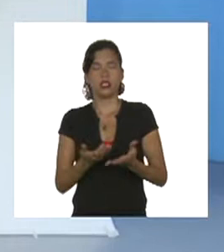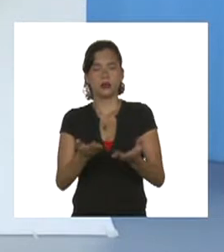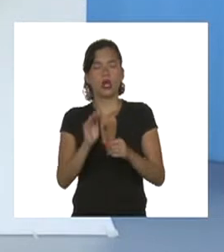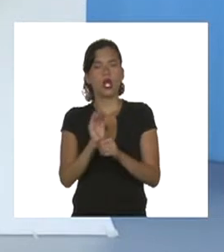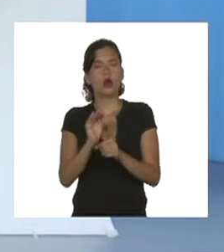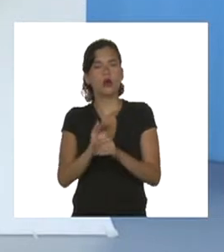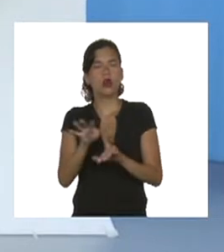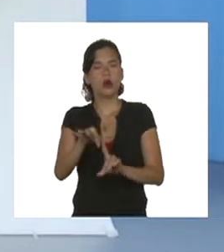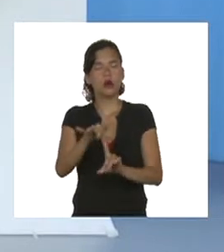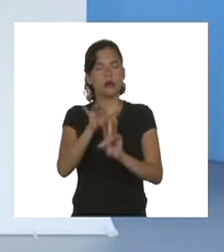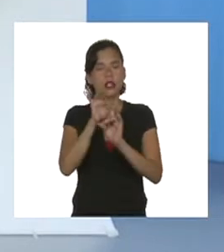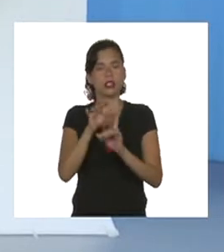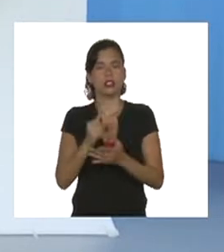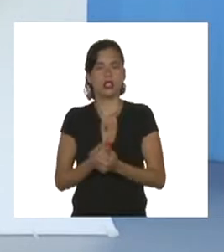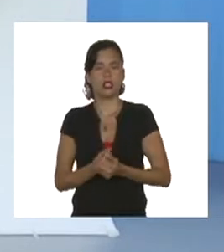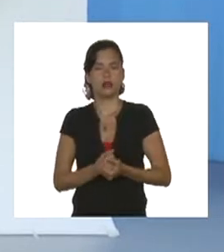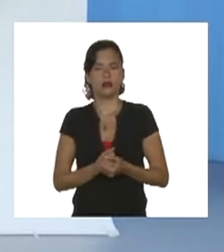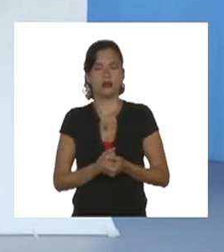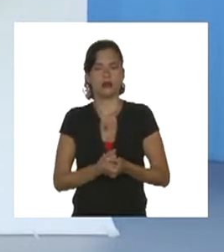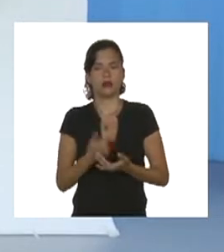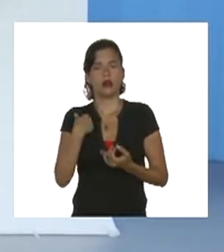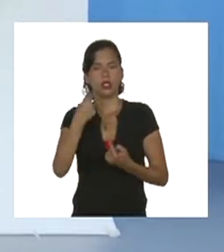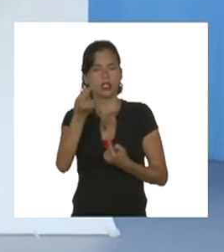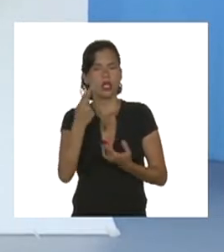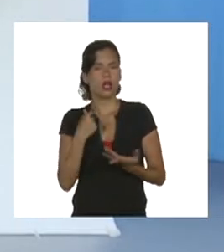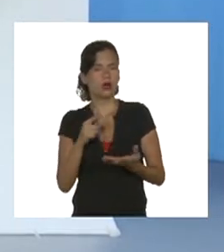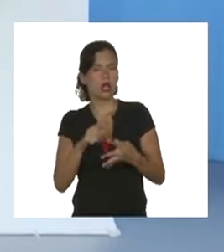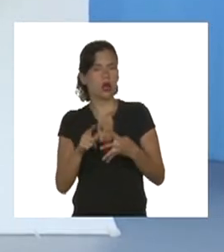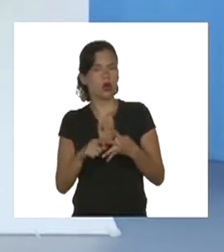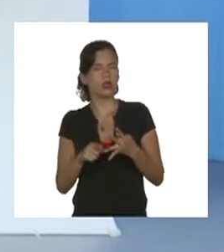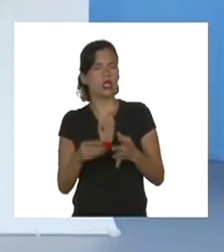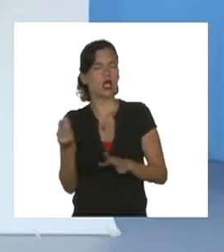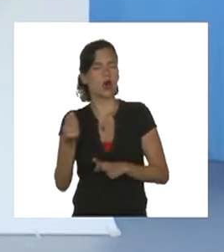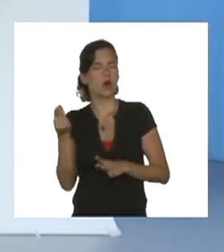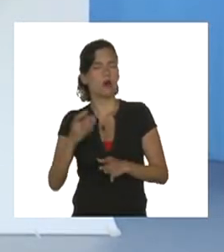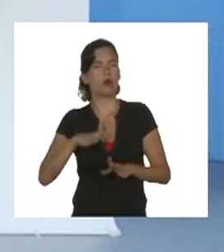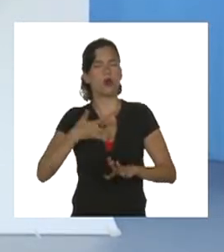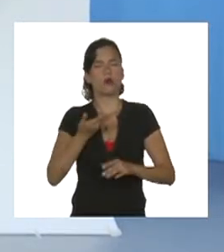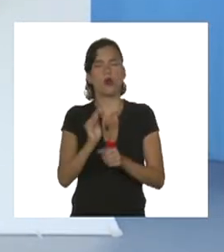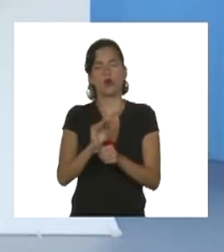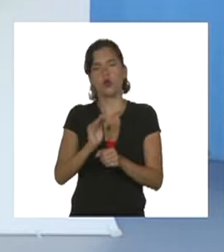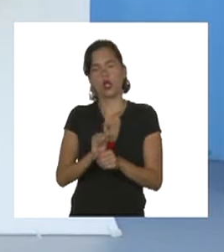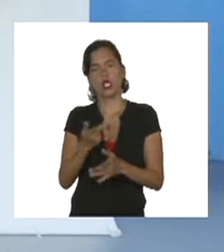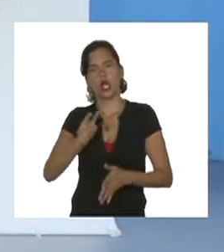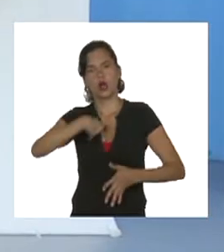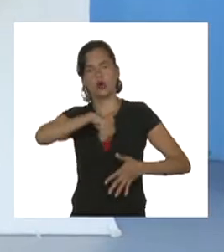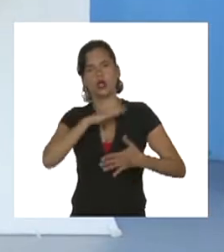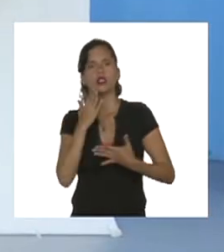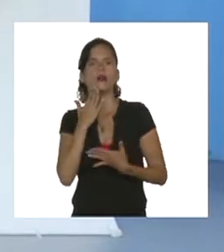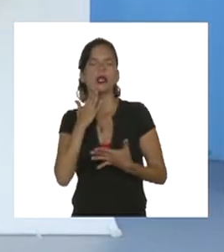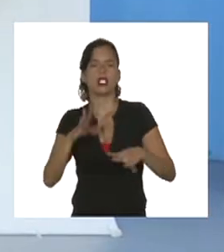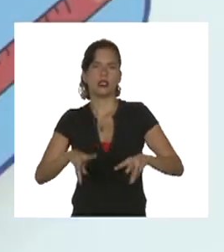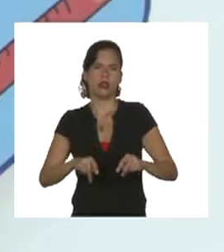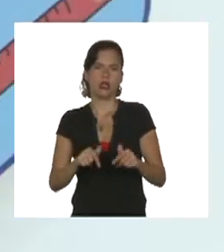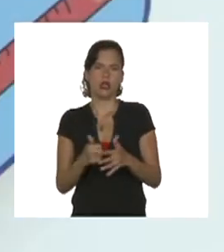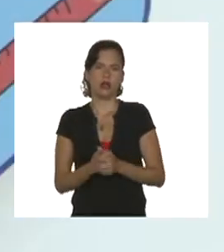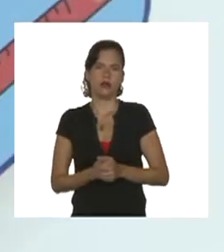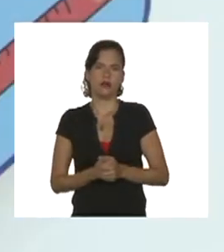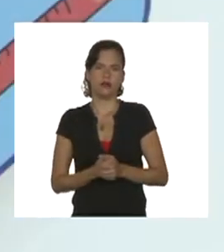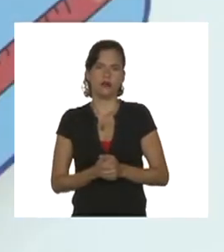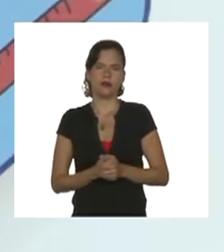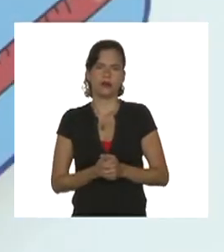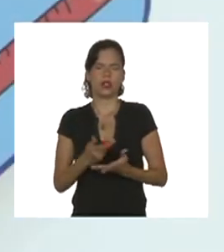cuidado especial. Vamos a dar a Heiler algunos tips de cómo podemos cuidar o cómo podemos conservar nuestra madre tierra. Por supuesto, porque